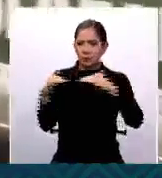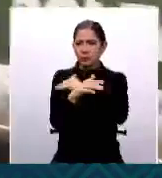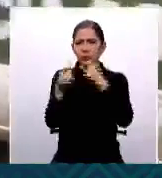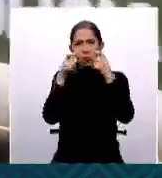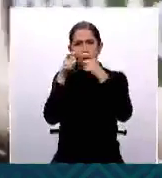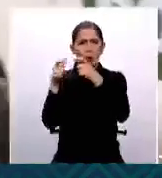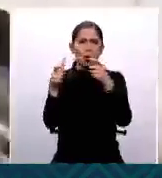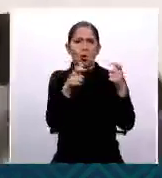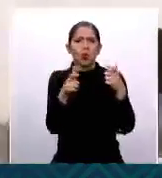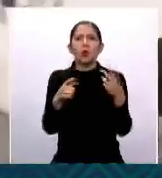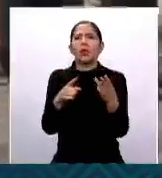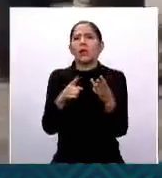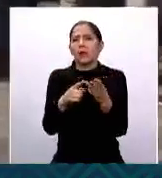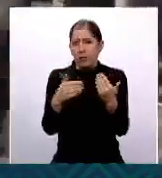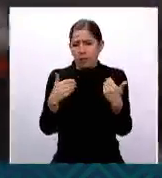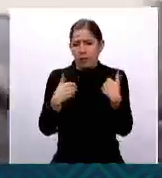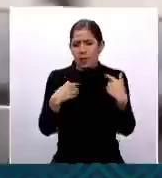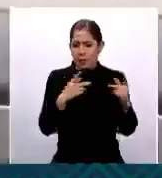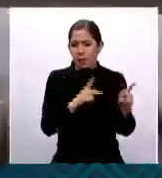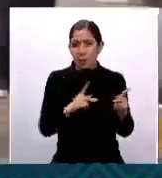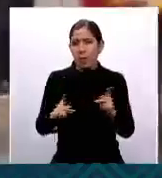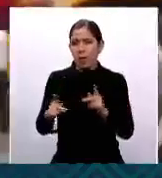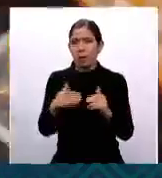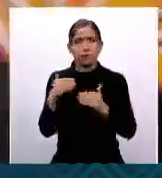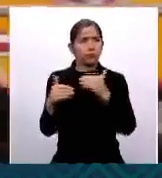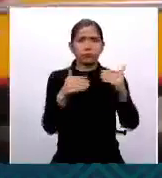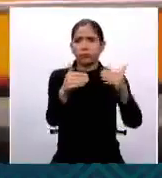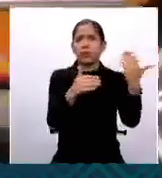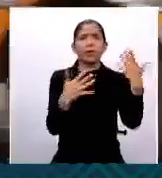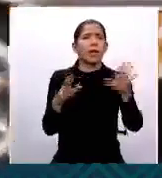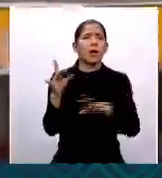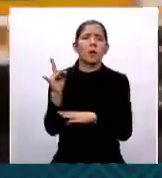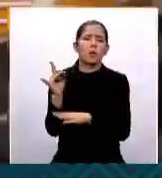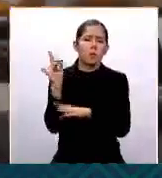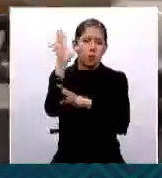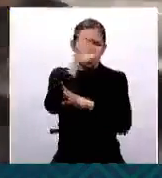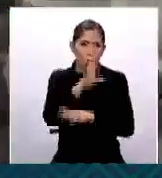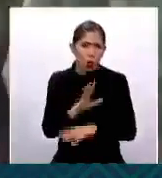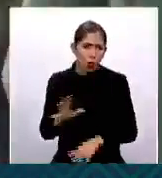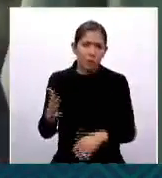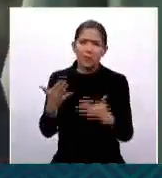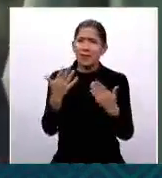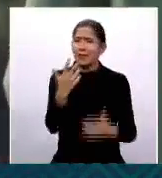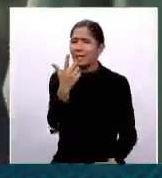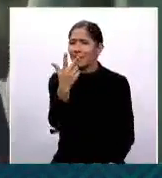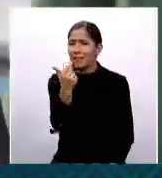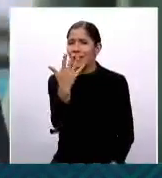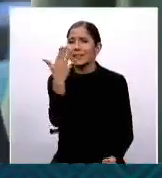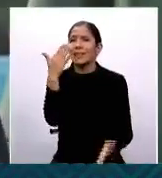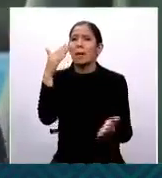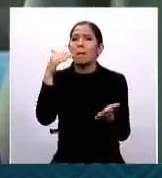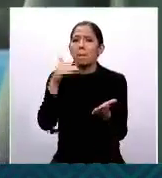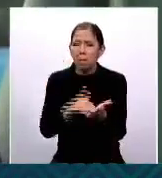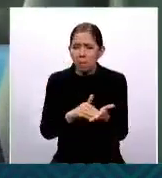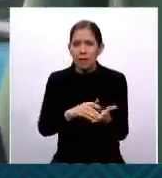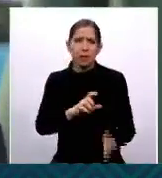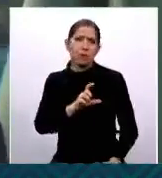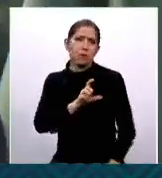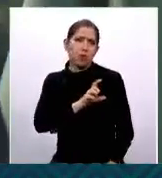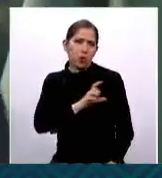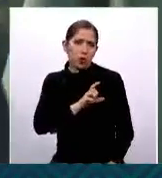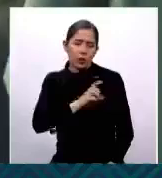que es un plan que se está ejecutando ya en todo el territorio nacional con más de 13.000 hombres y